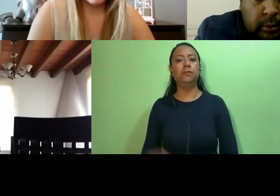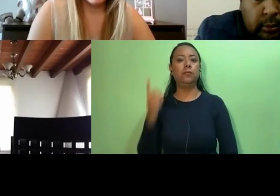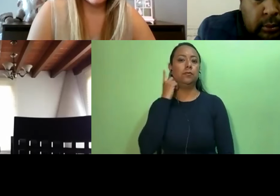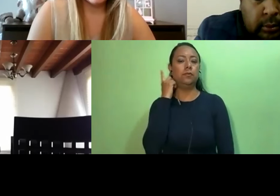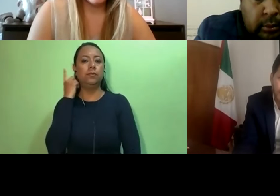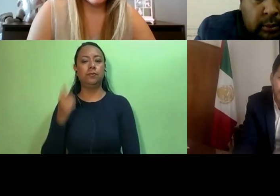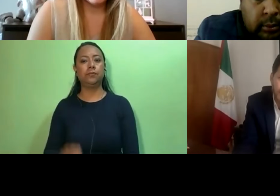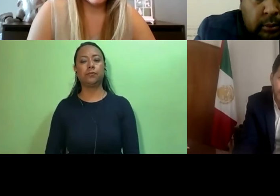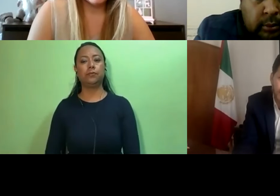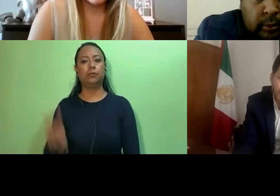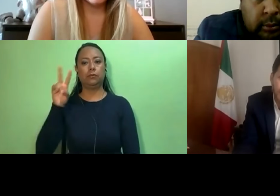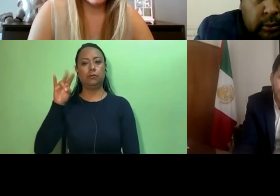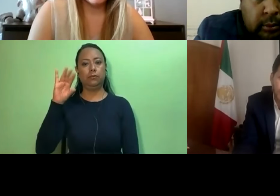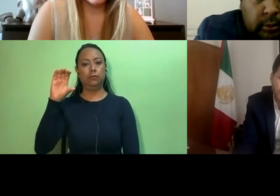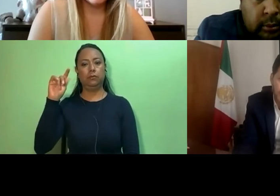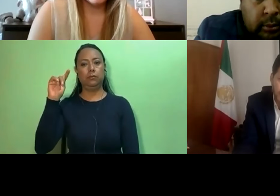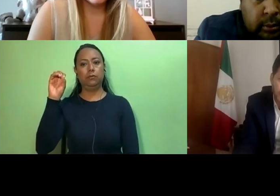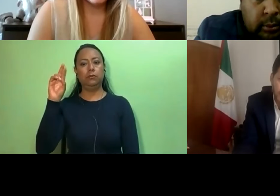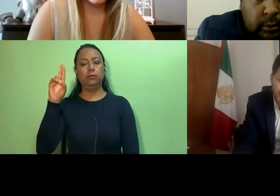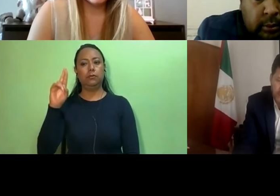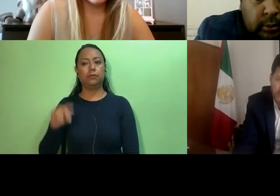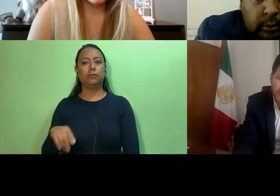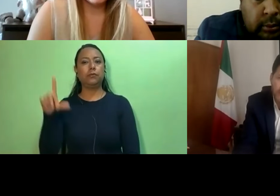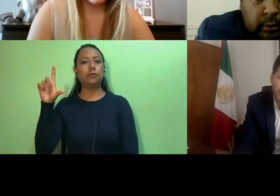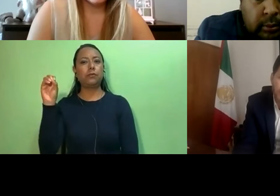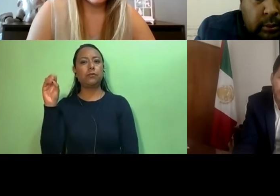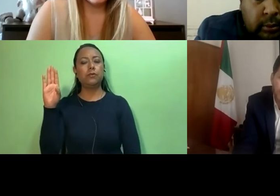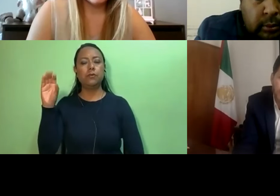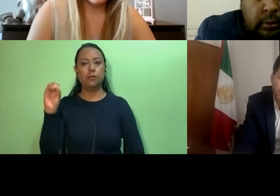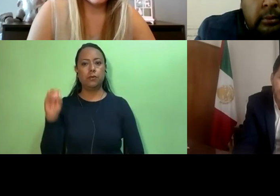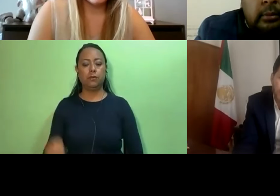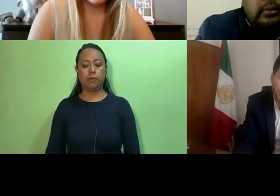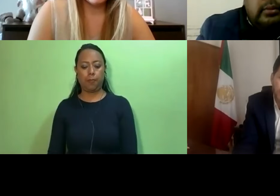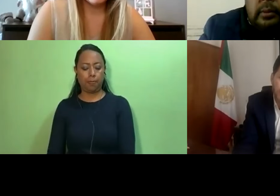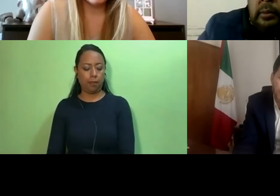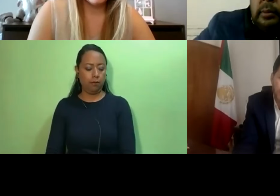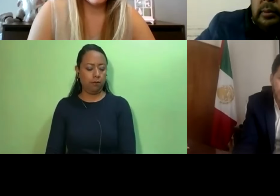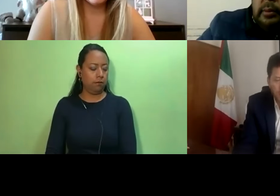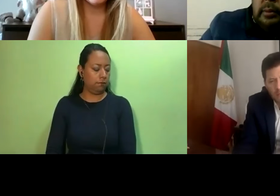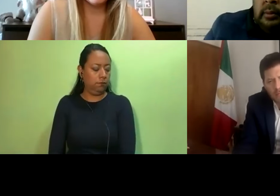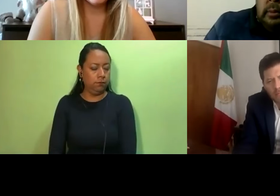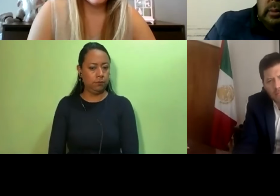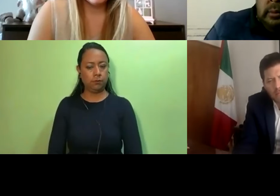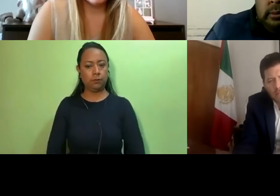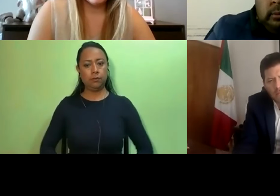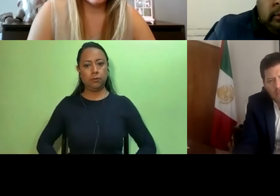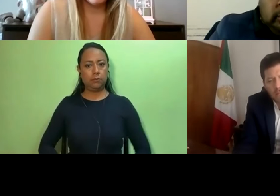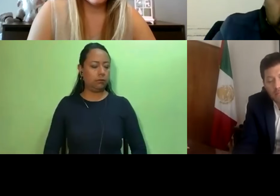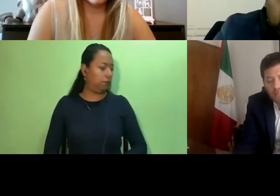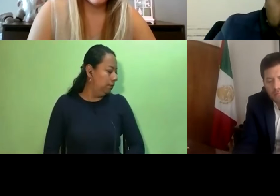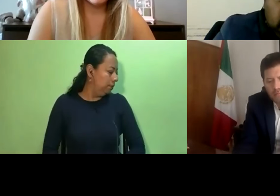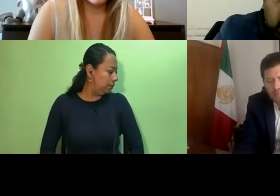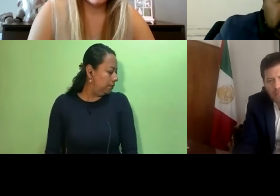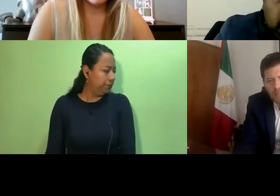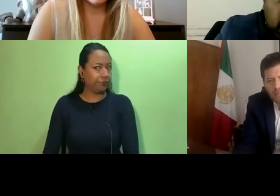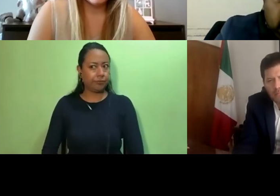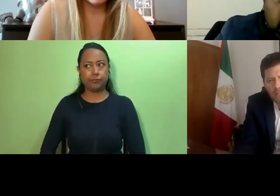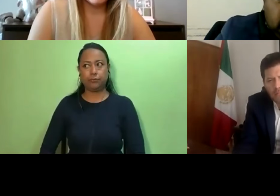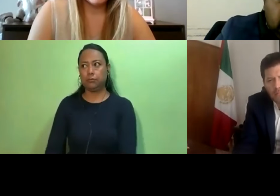Víctor Hugo, lo que le diría es que No, no,